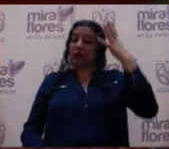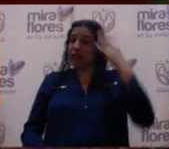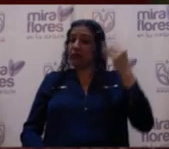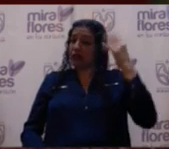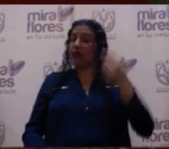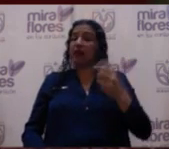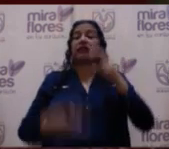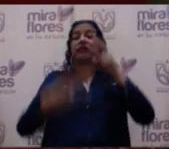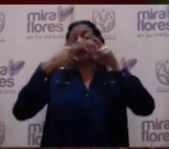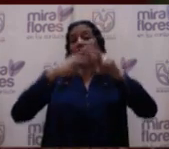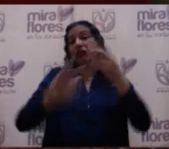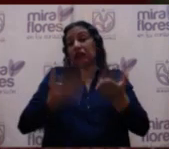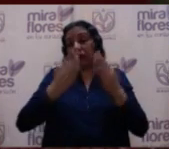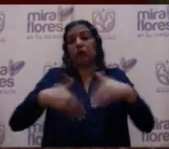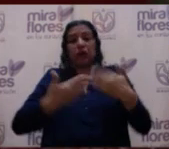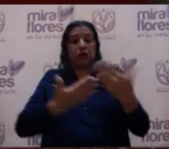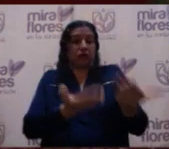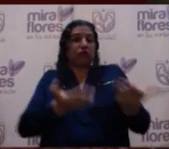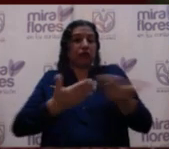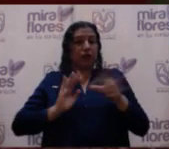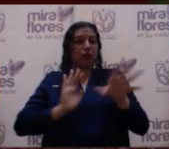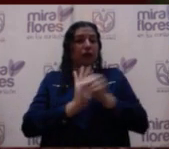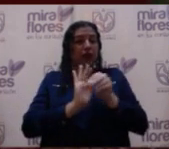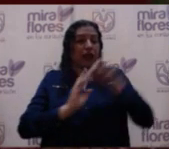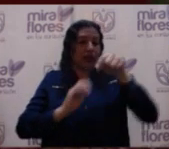ser traídas a nuestra realidad y